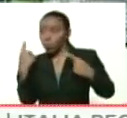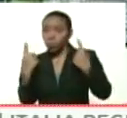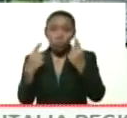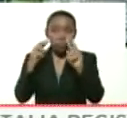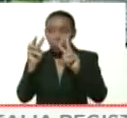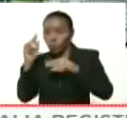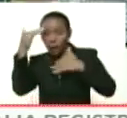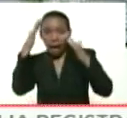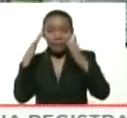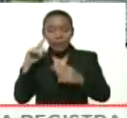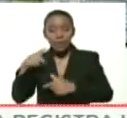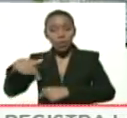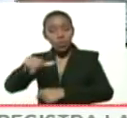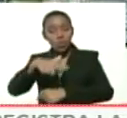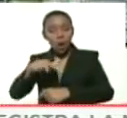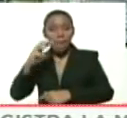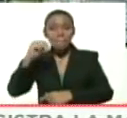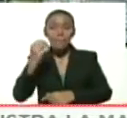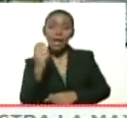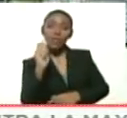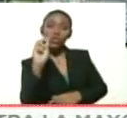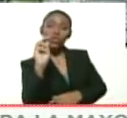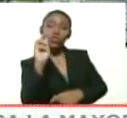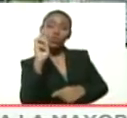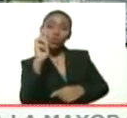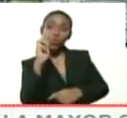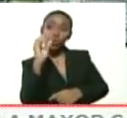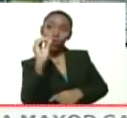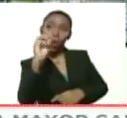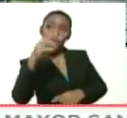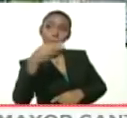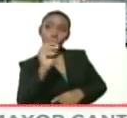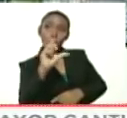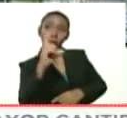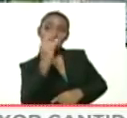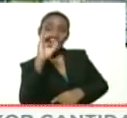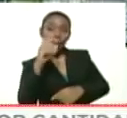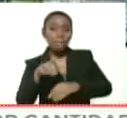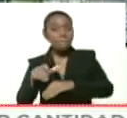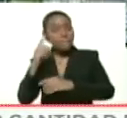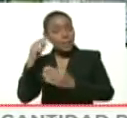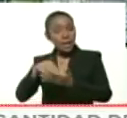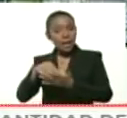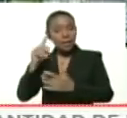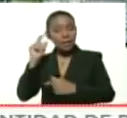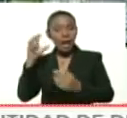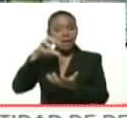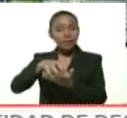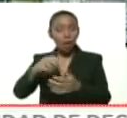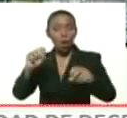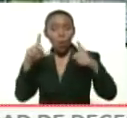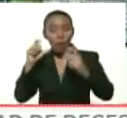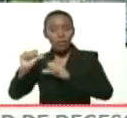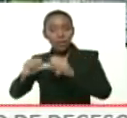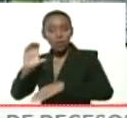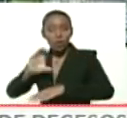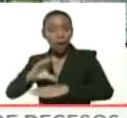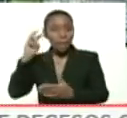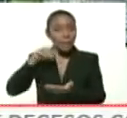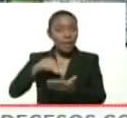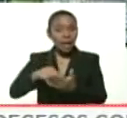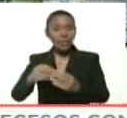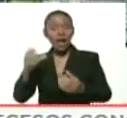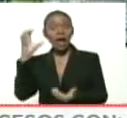todo el área metropolitana de Miranda, el Distrito Capital, el Estado La Guaira, el Estado Aragua.